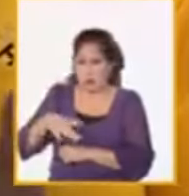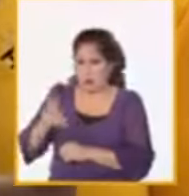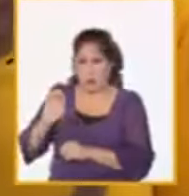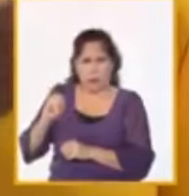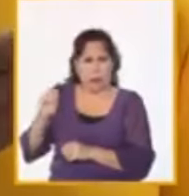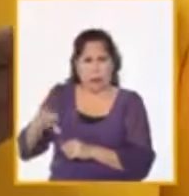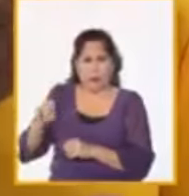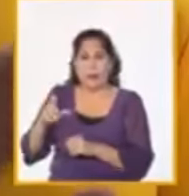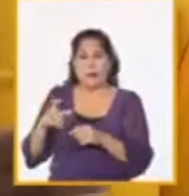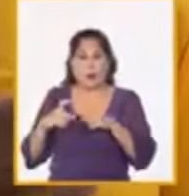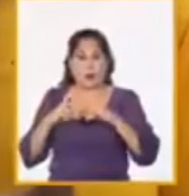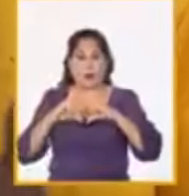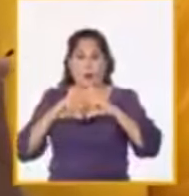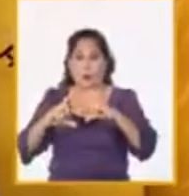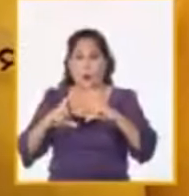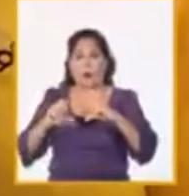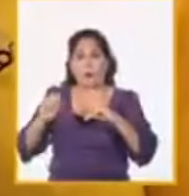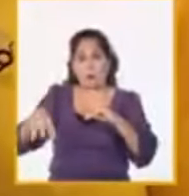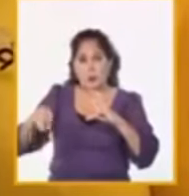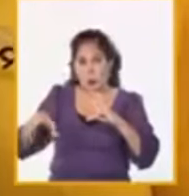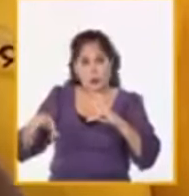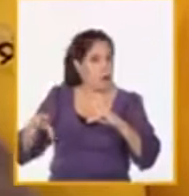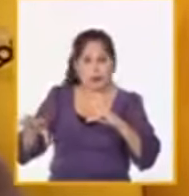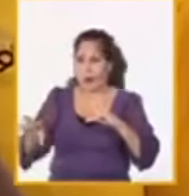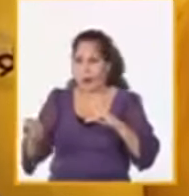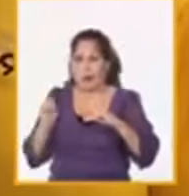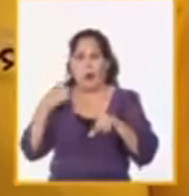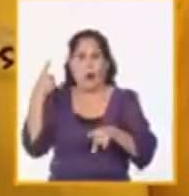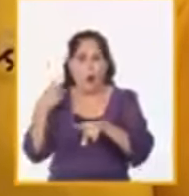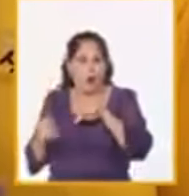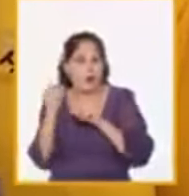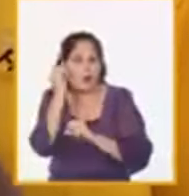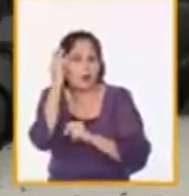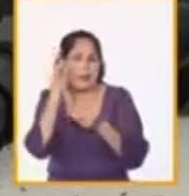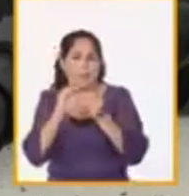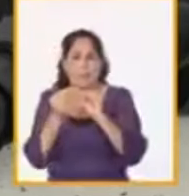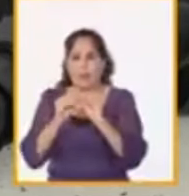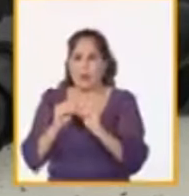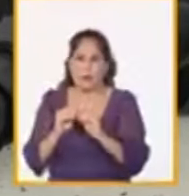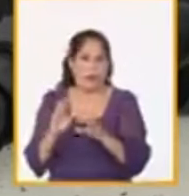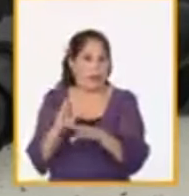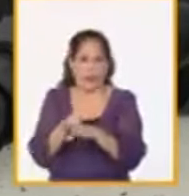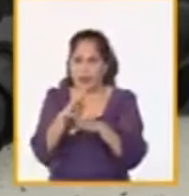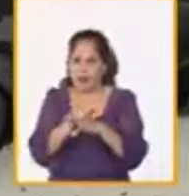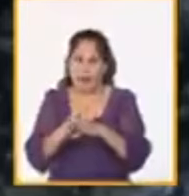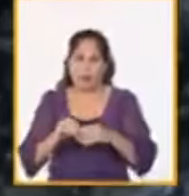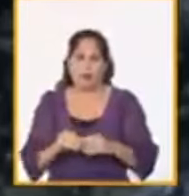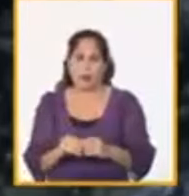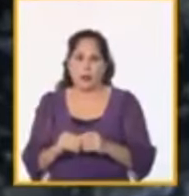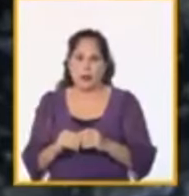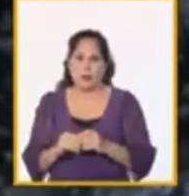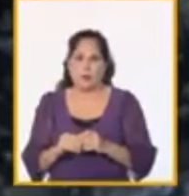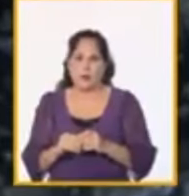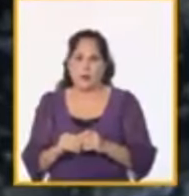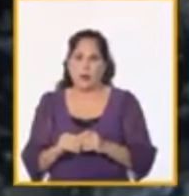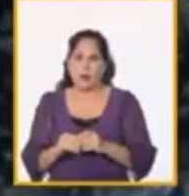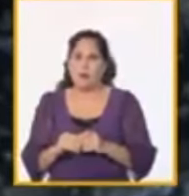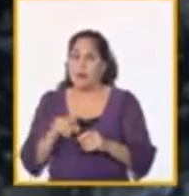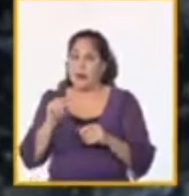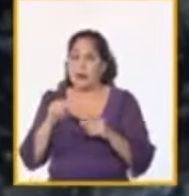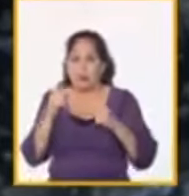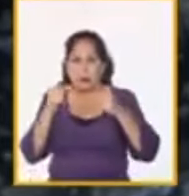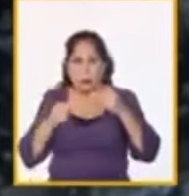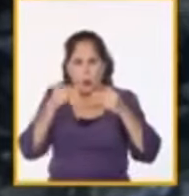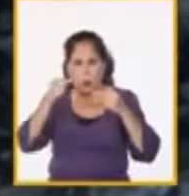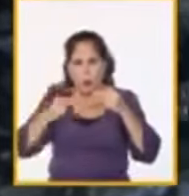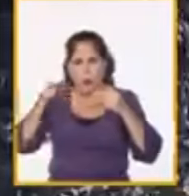que tienen que ver con la manipulación o tienen que ver con el extrusado y manipulado, y en este caso torneado, ese producto,